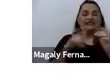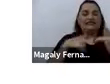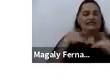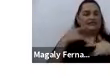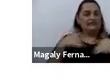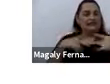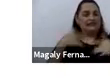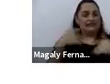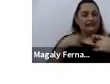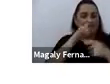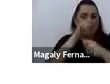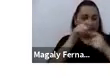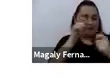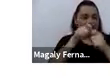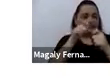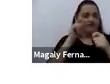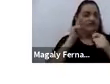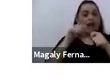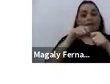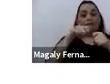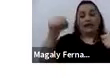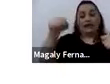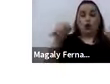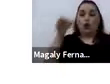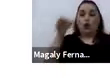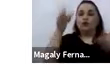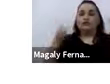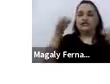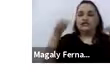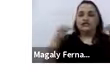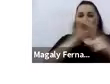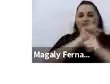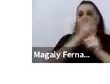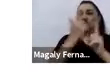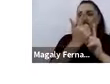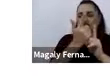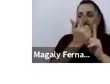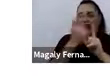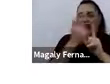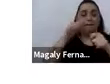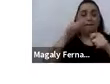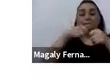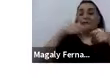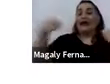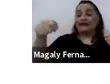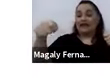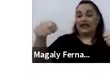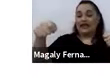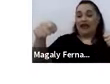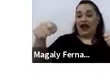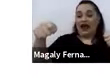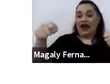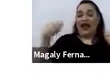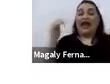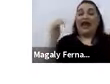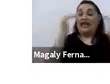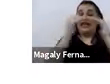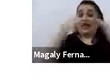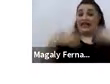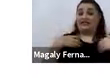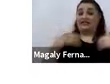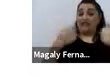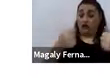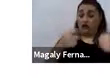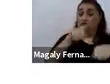específica de medir la injusticia social, como digo aquí. La métrica de la equidad en salud nos permite tener